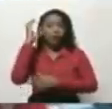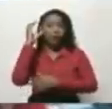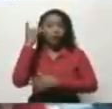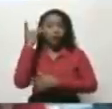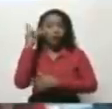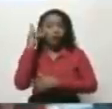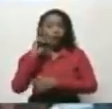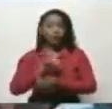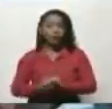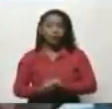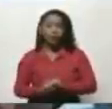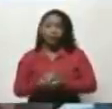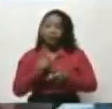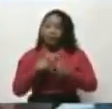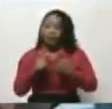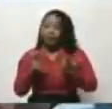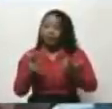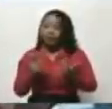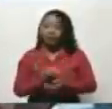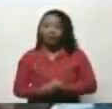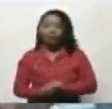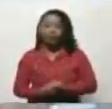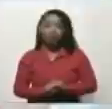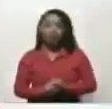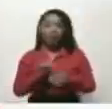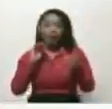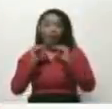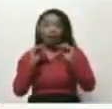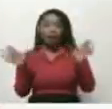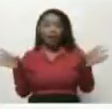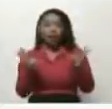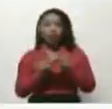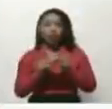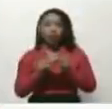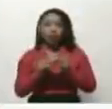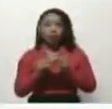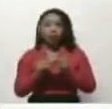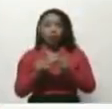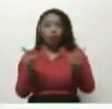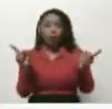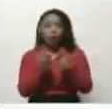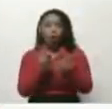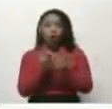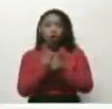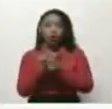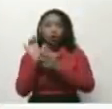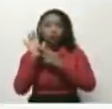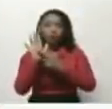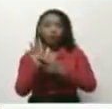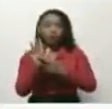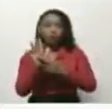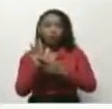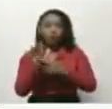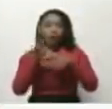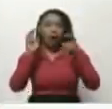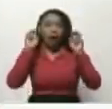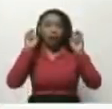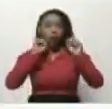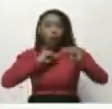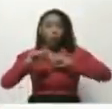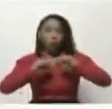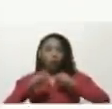Bolivia. Entonces, la ética, en un resumen muy sucinto, se refiere a la acción